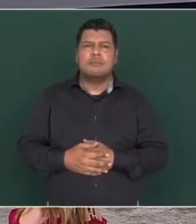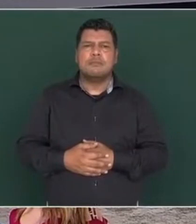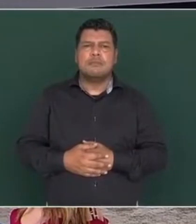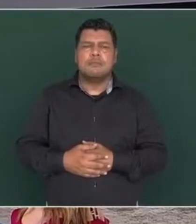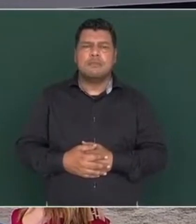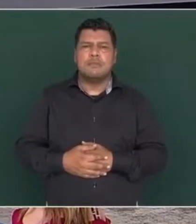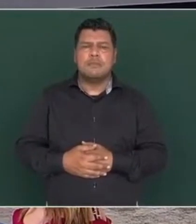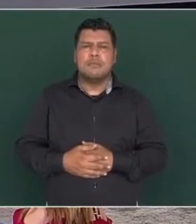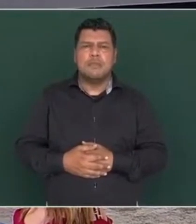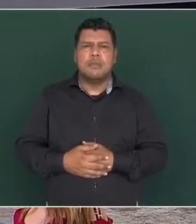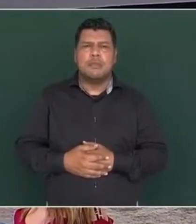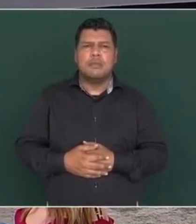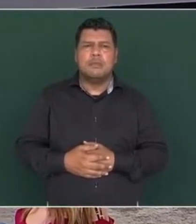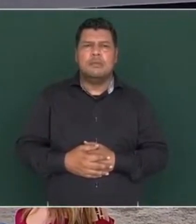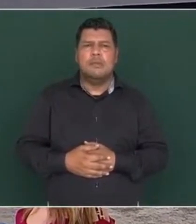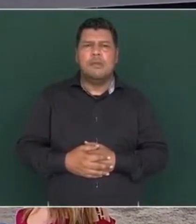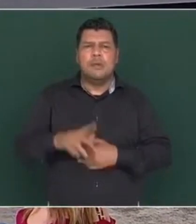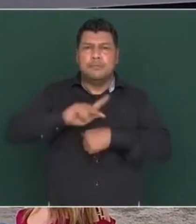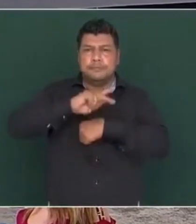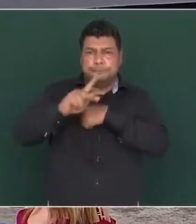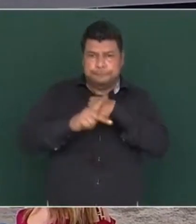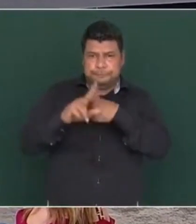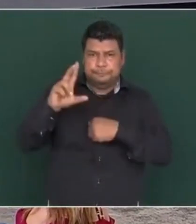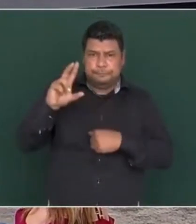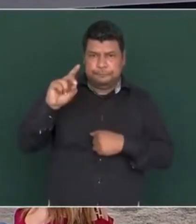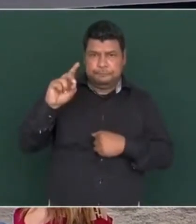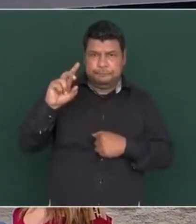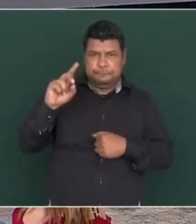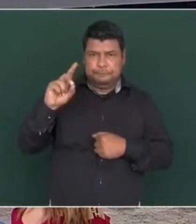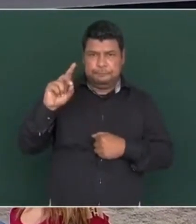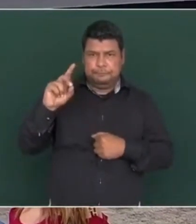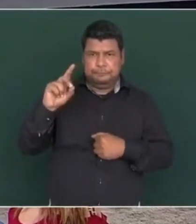En 30, de 30 países,